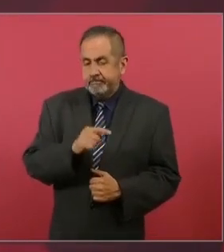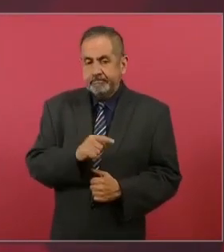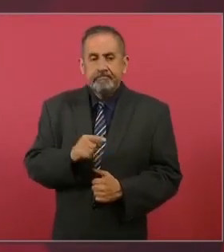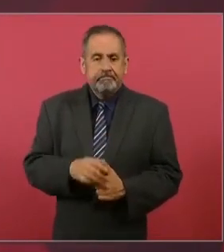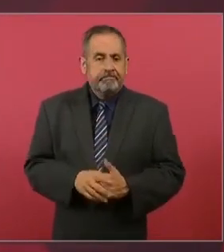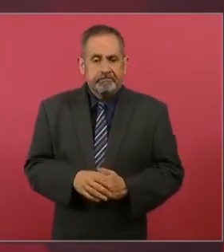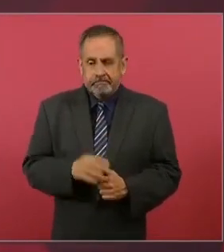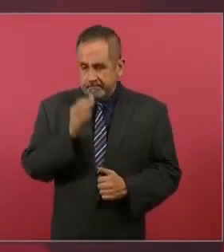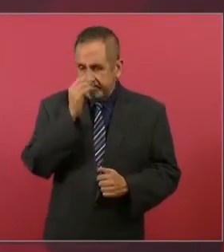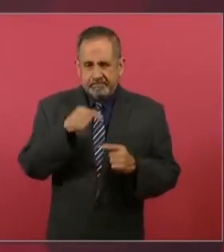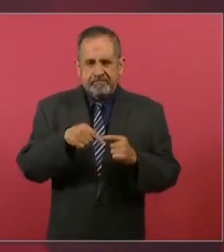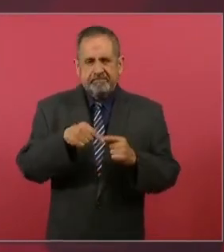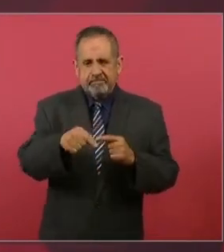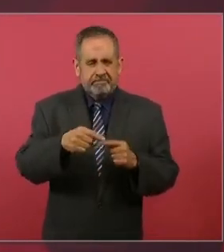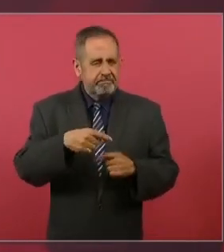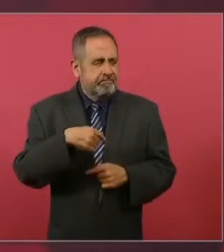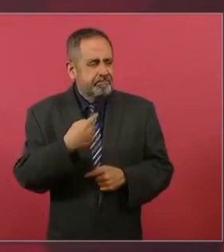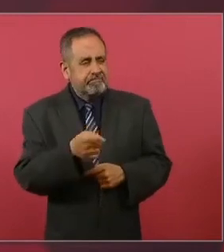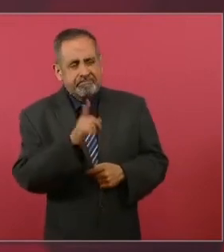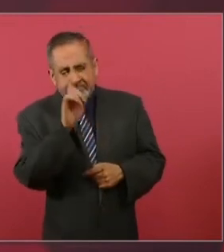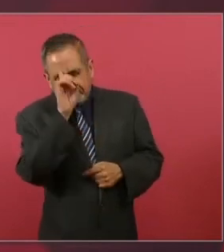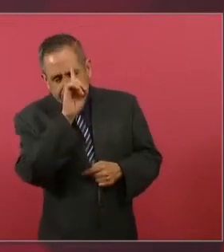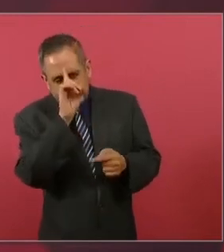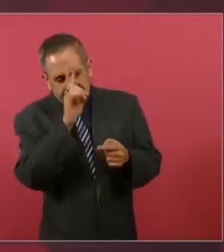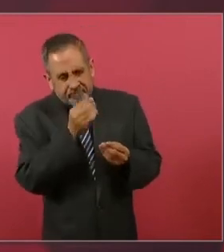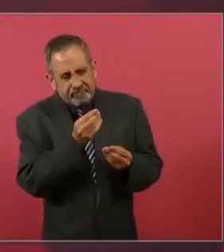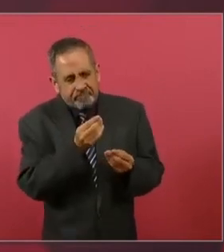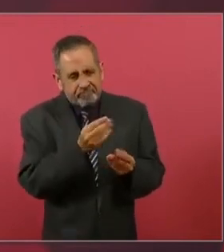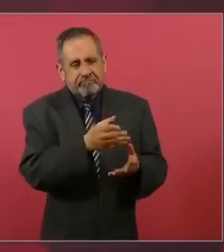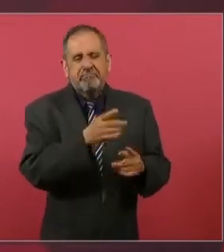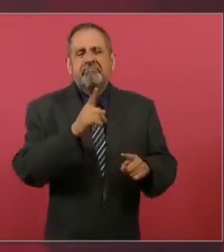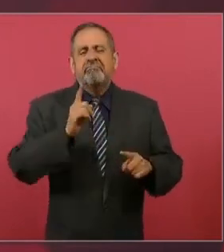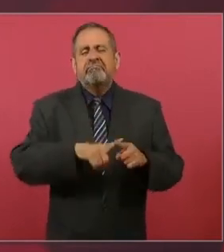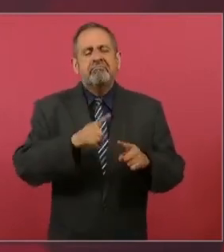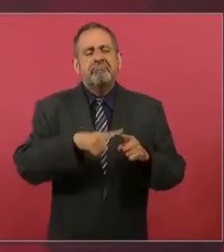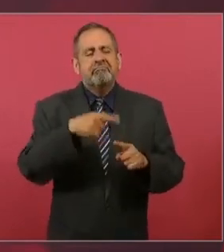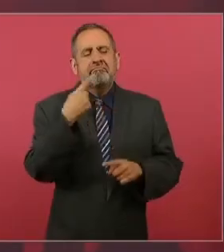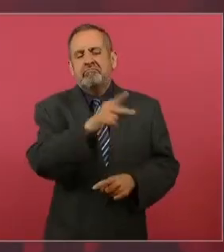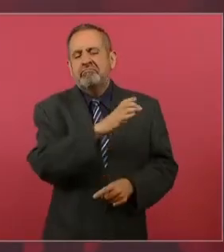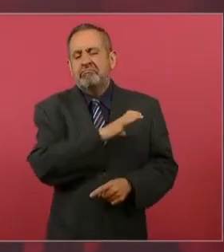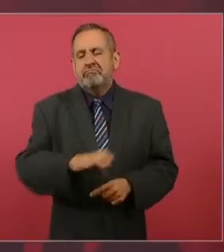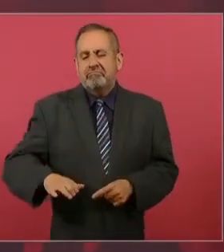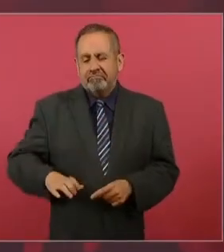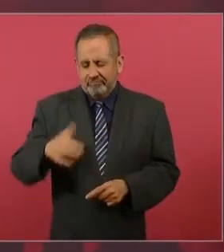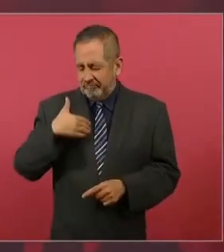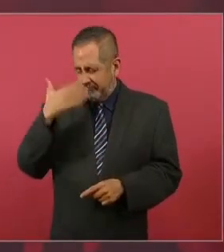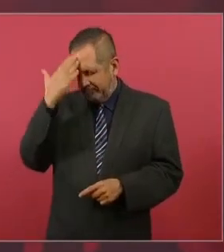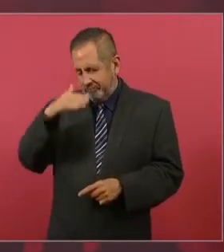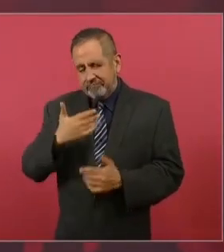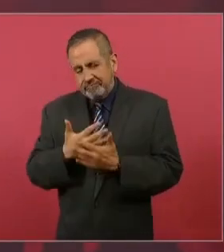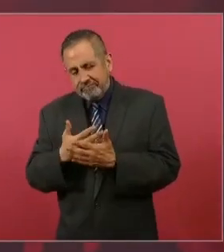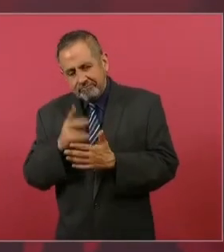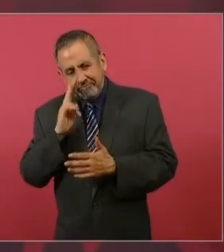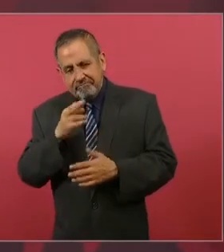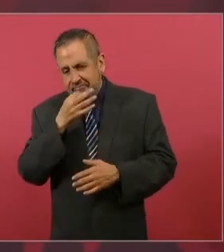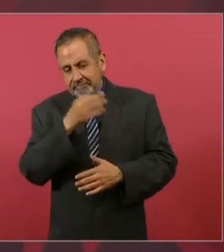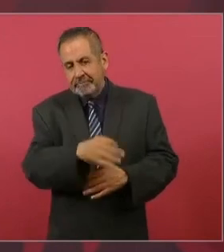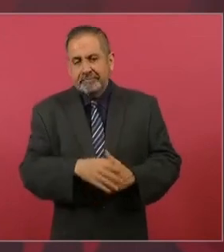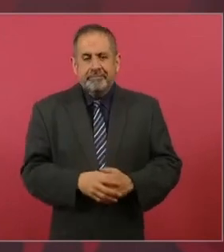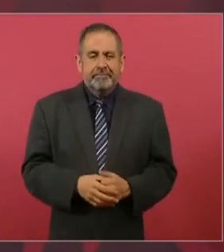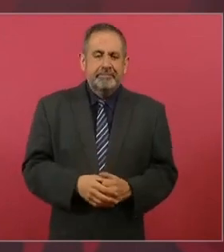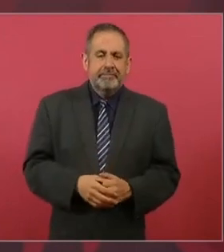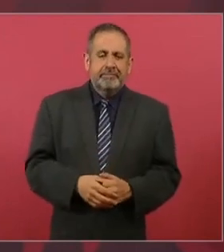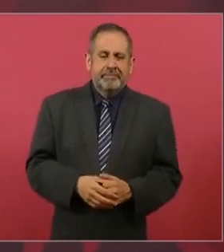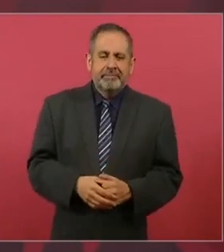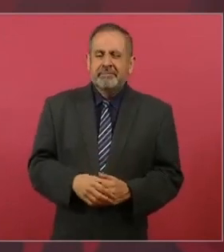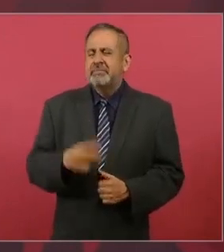en unos días más hasta les puedo decir por adelantado quién va a ser el candidato de ellos. ¿quién se imagina? En